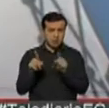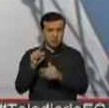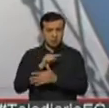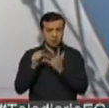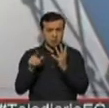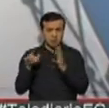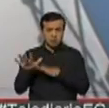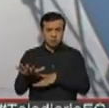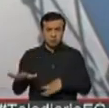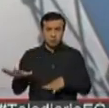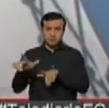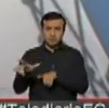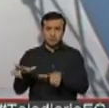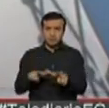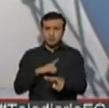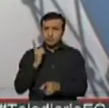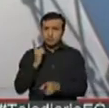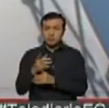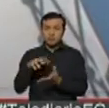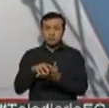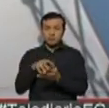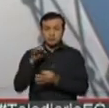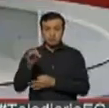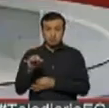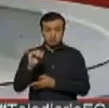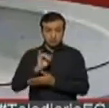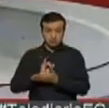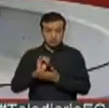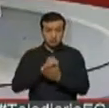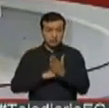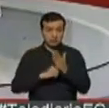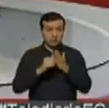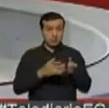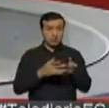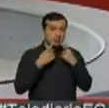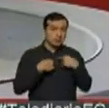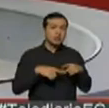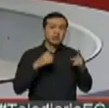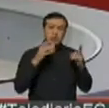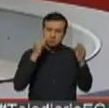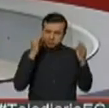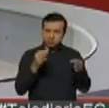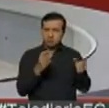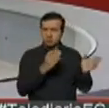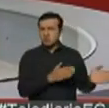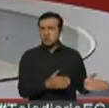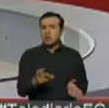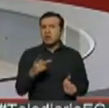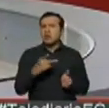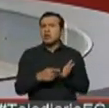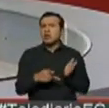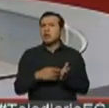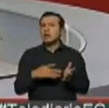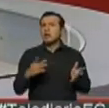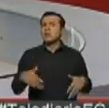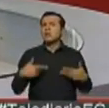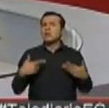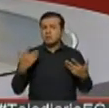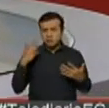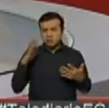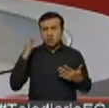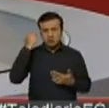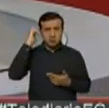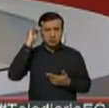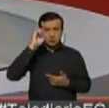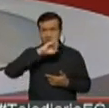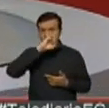control en esta zona de Buenos Aires, en la provincia de Imbabura. La ministra decía, vamos a determinar qué pasó. ¿Se tiene ya una idea clara